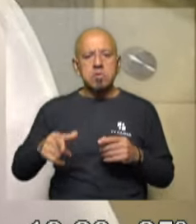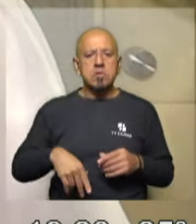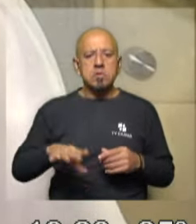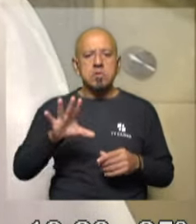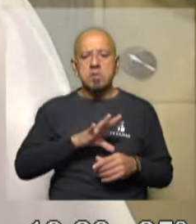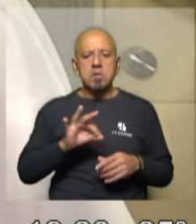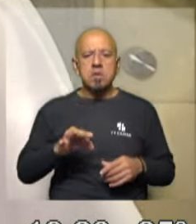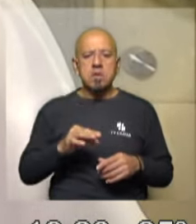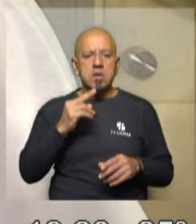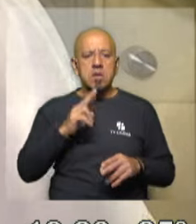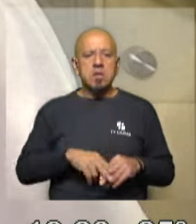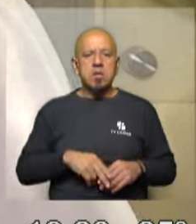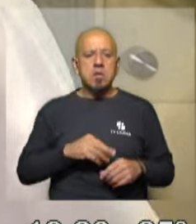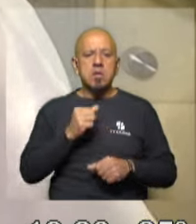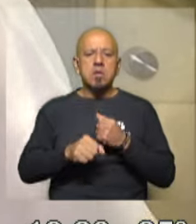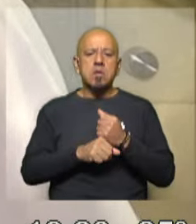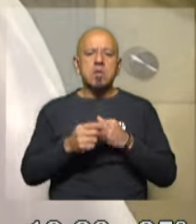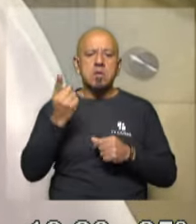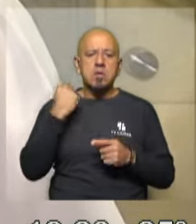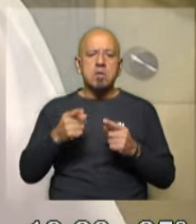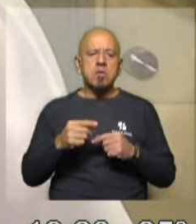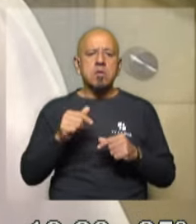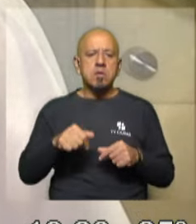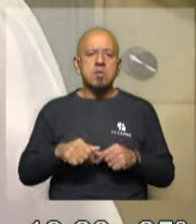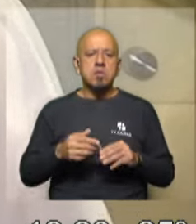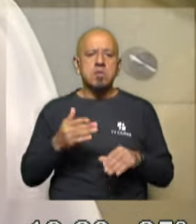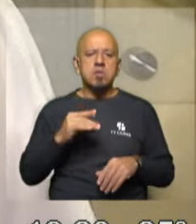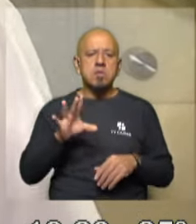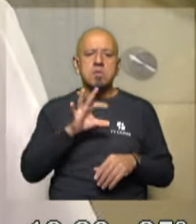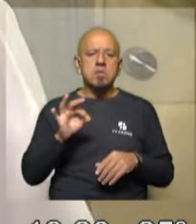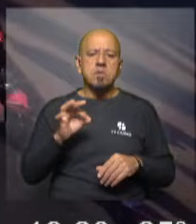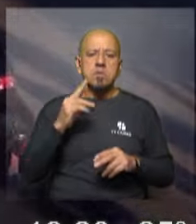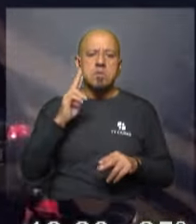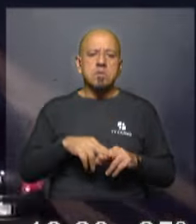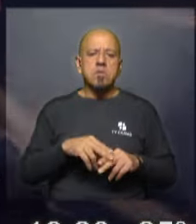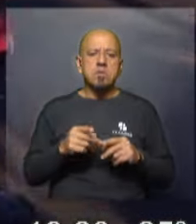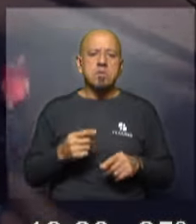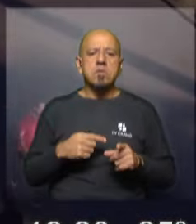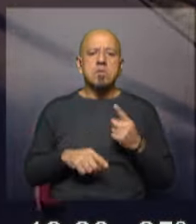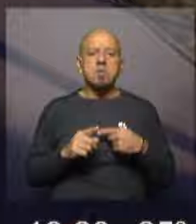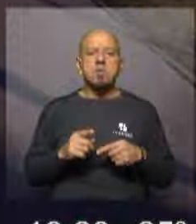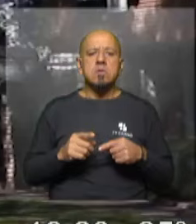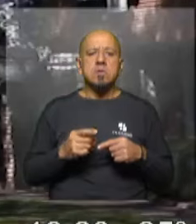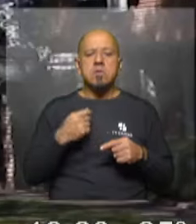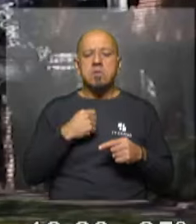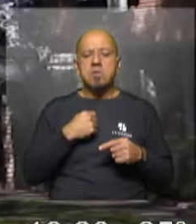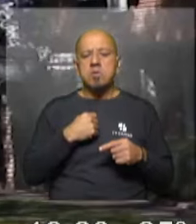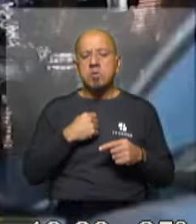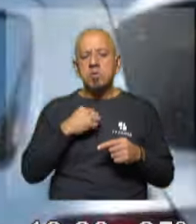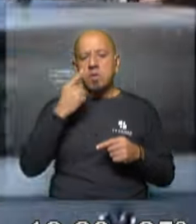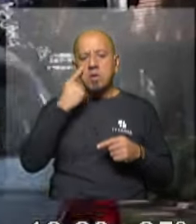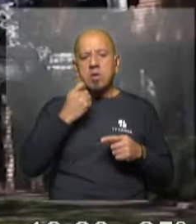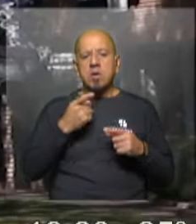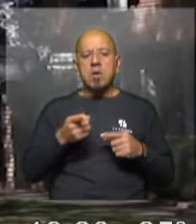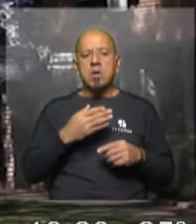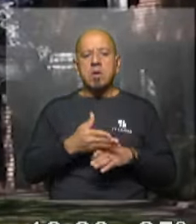muertos el año pasado. Nosotros en Uruguay no nos podemos permitir esto. Entonces nosotros lo que seguimos viendo es que antes